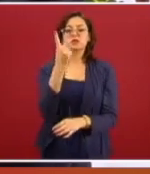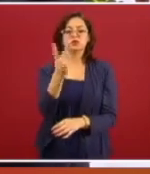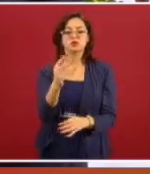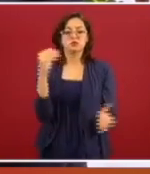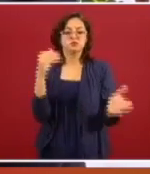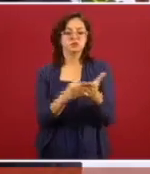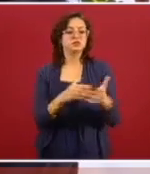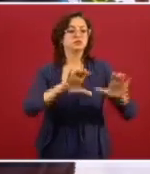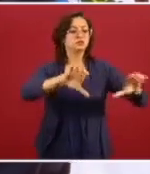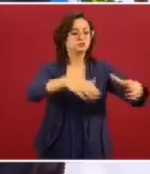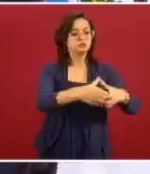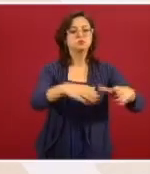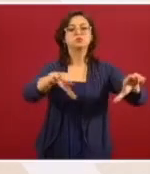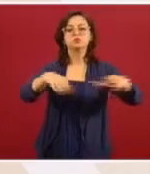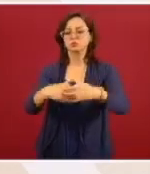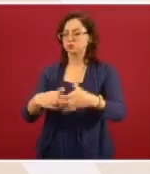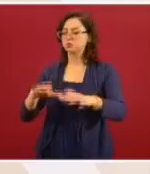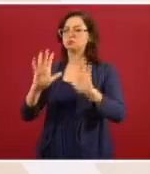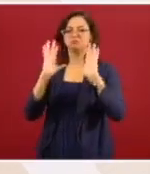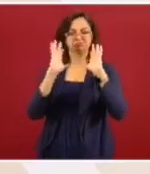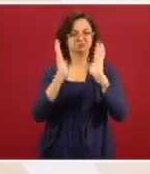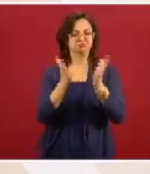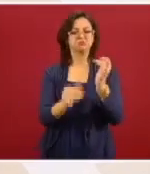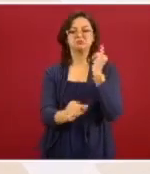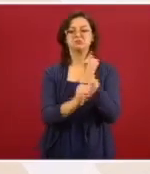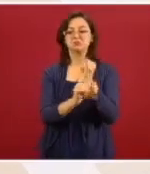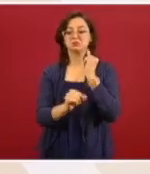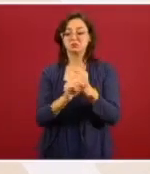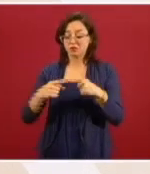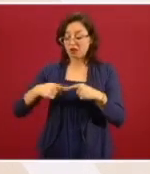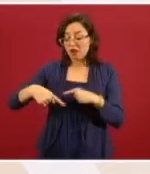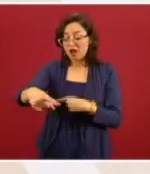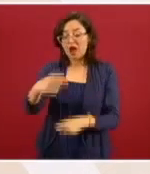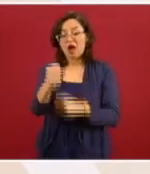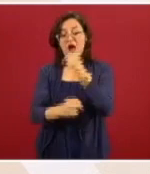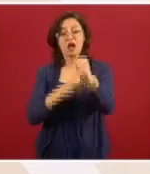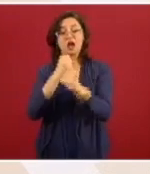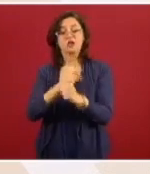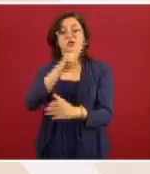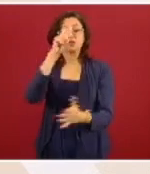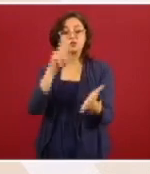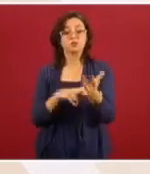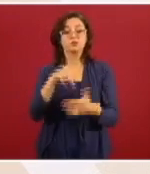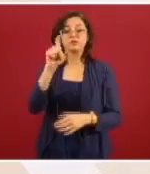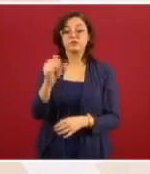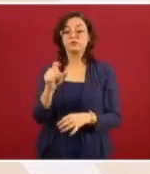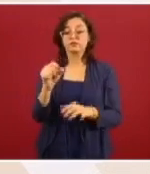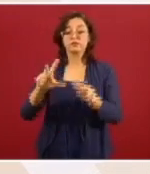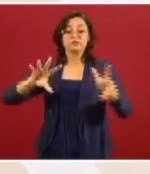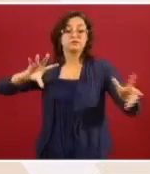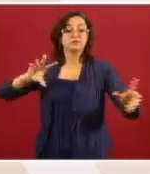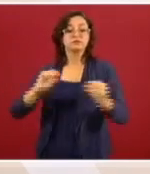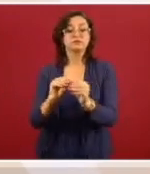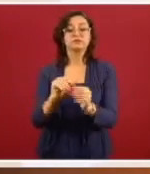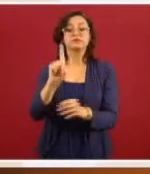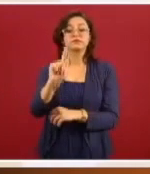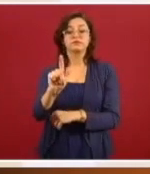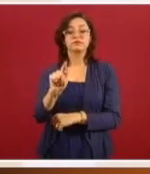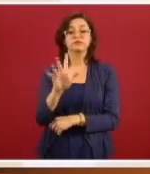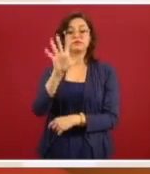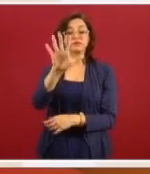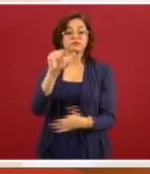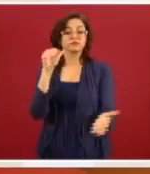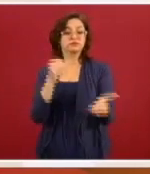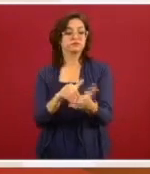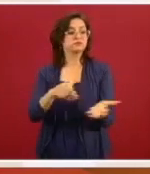año quedarán comunicadas por este medio un total de